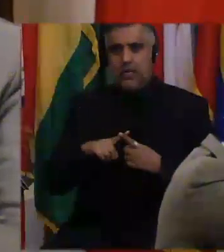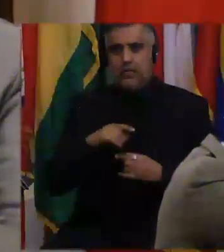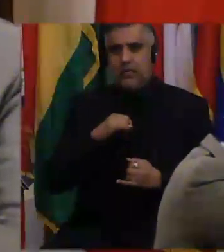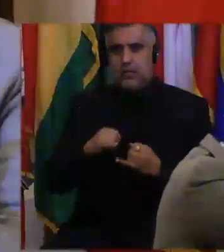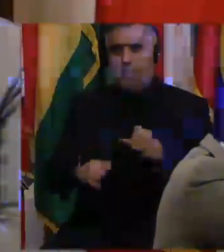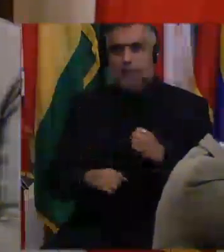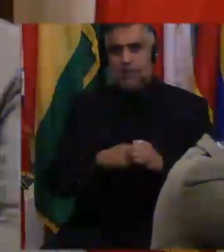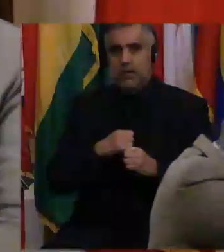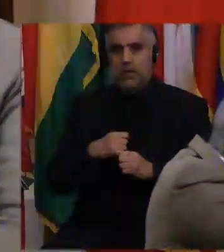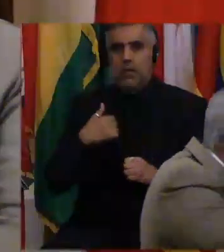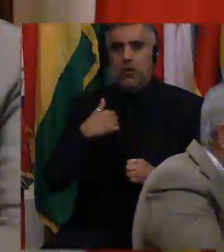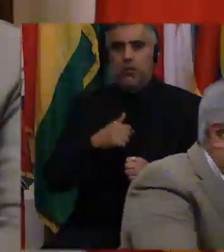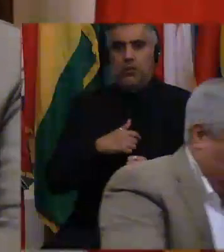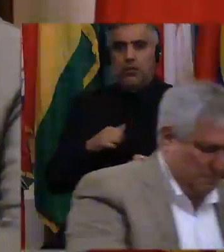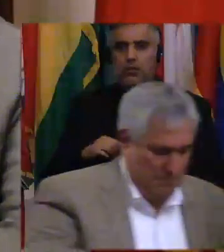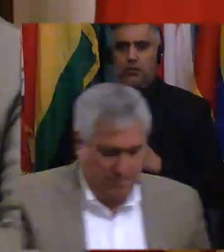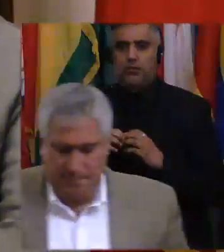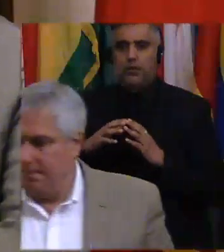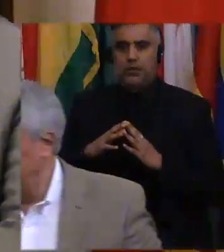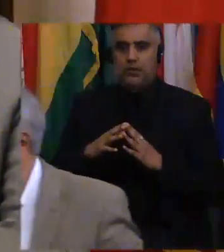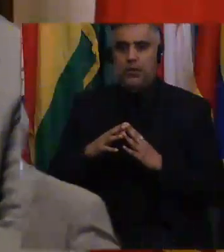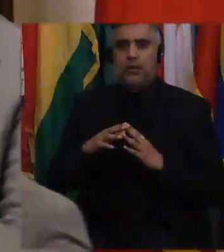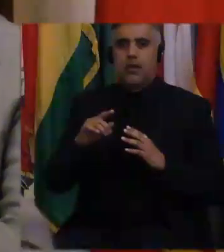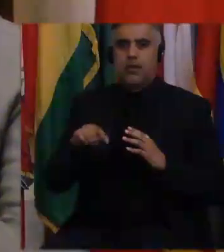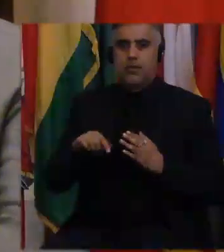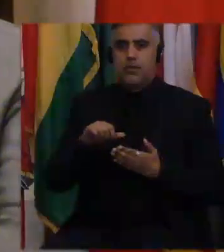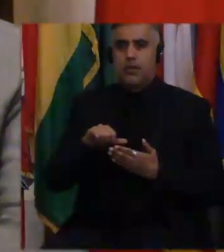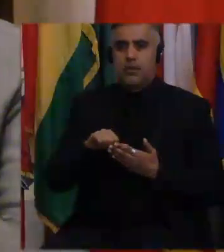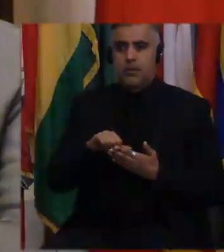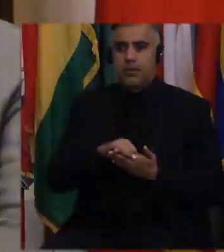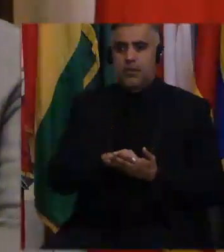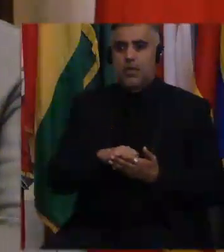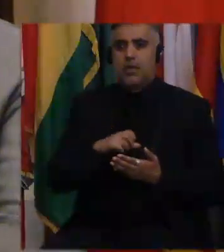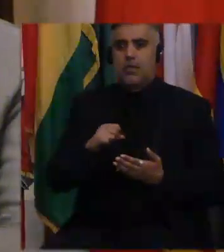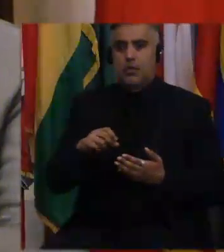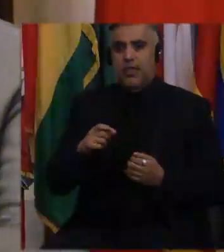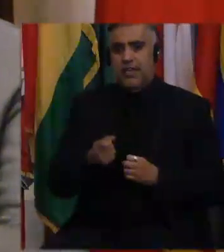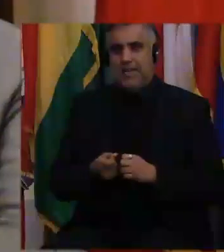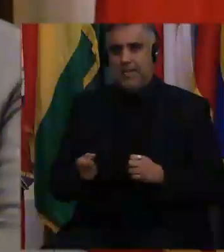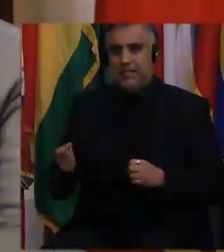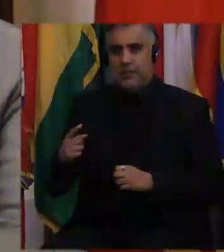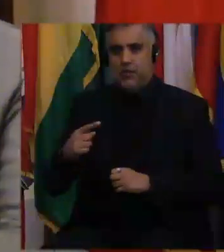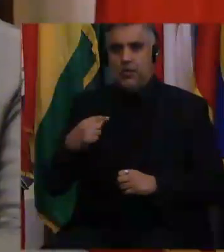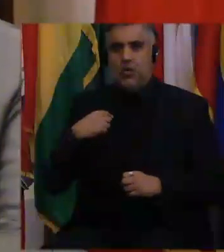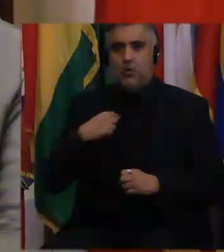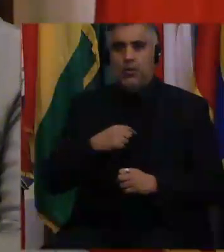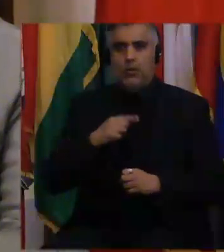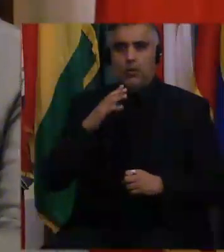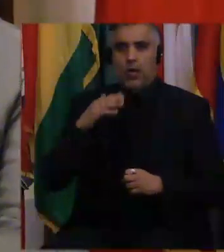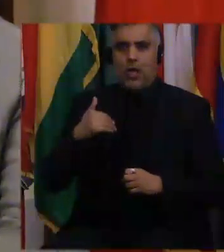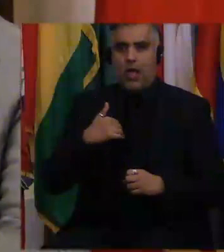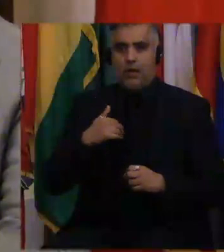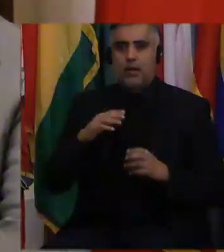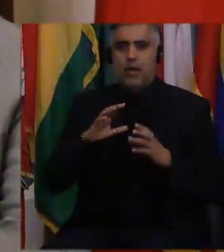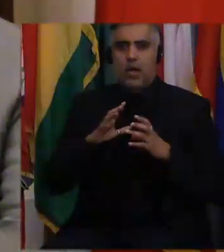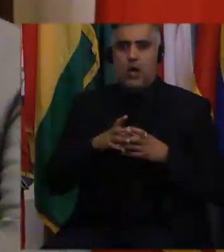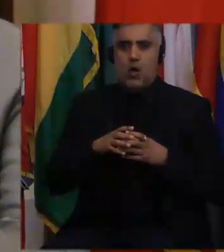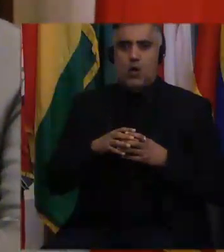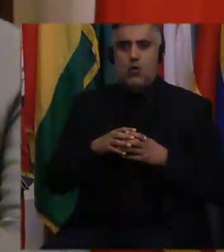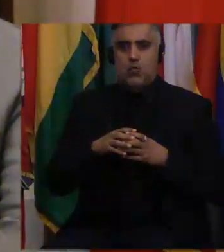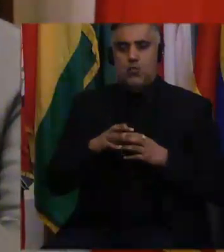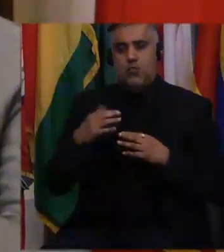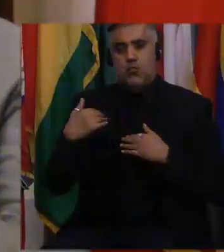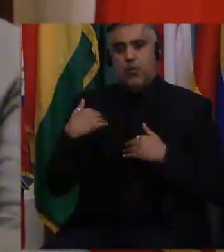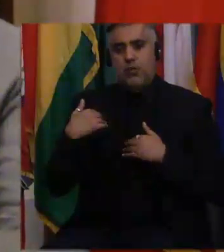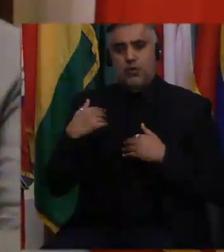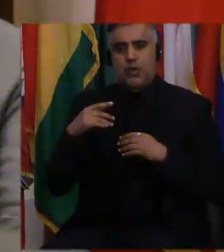esa agenda y a partir del año que viene tener una relatora o un relator asignado especialmente para esa